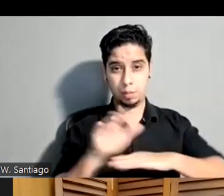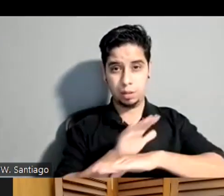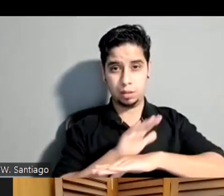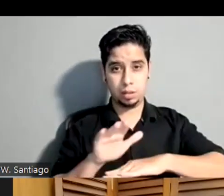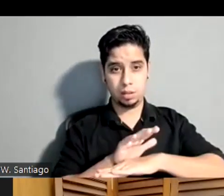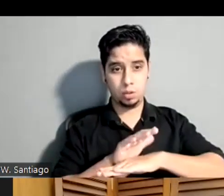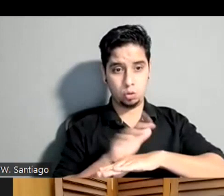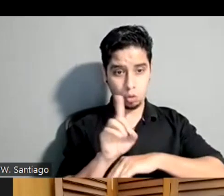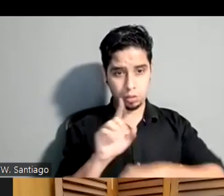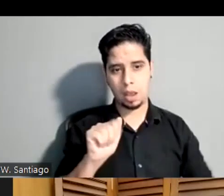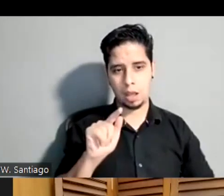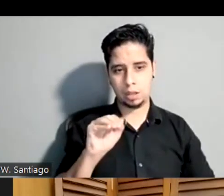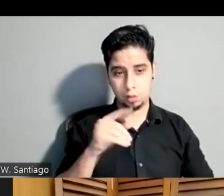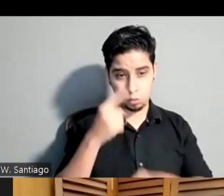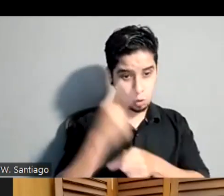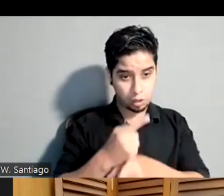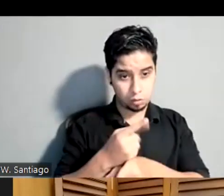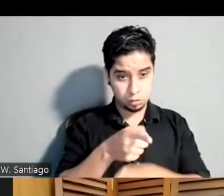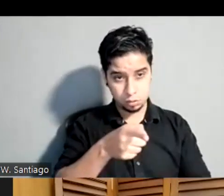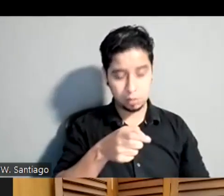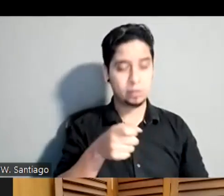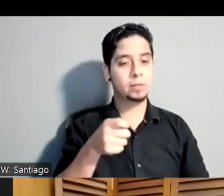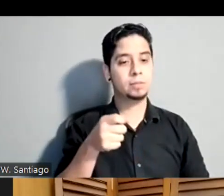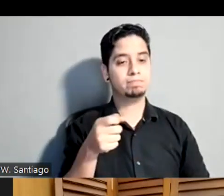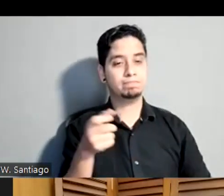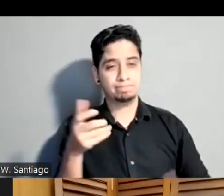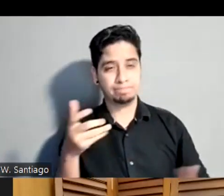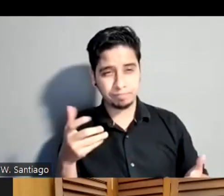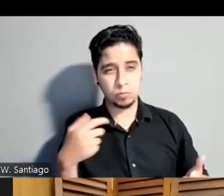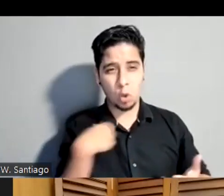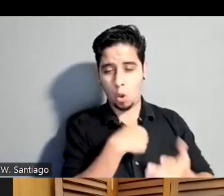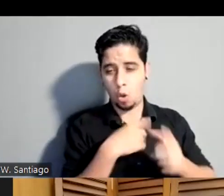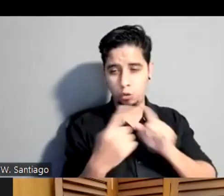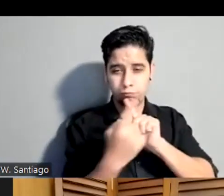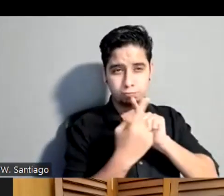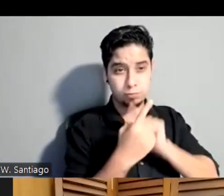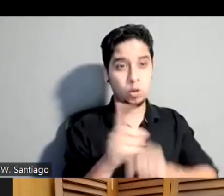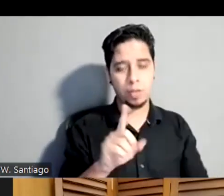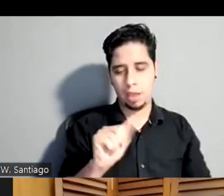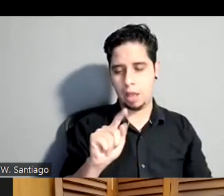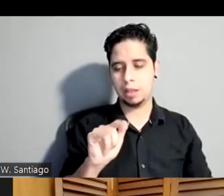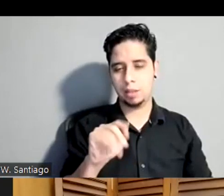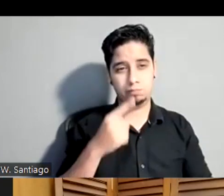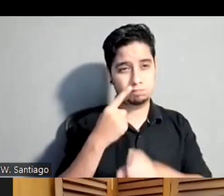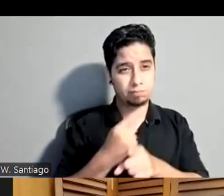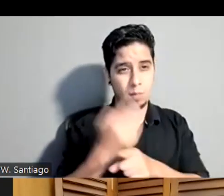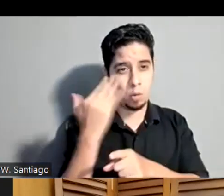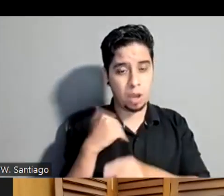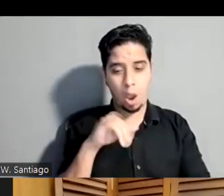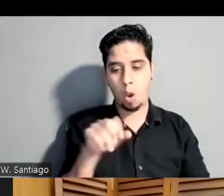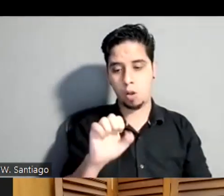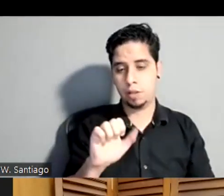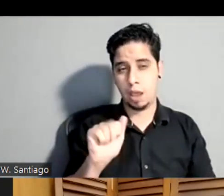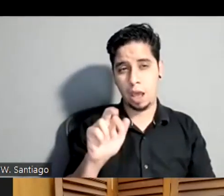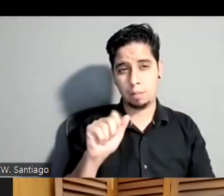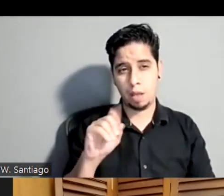en el Ateneo, también ustedes. Nos conocimos en el Ateneo porque José Armando estudiaba